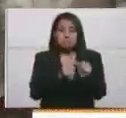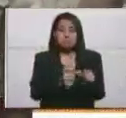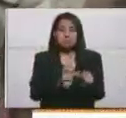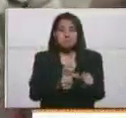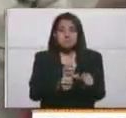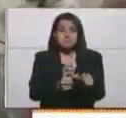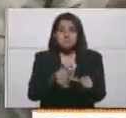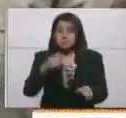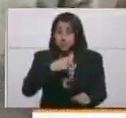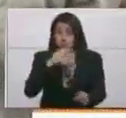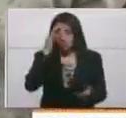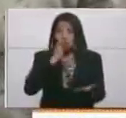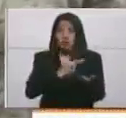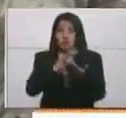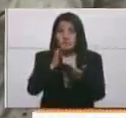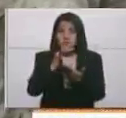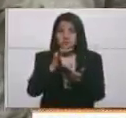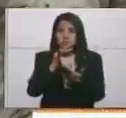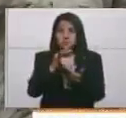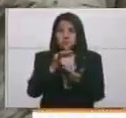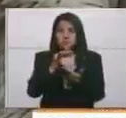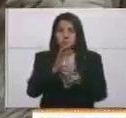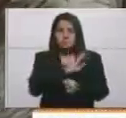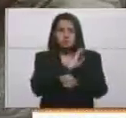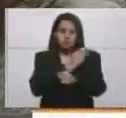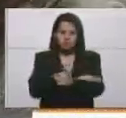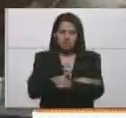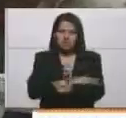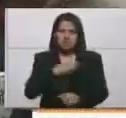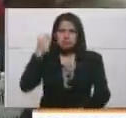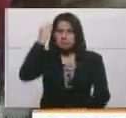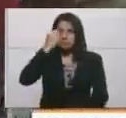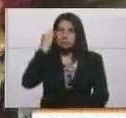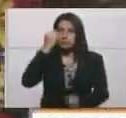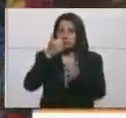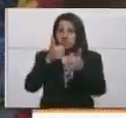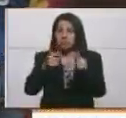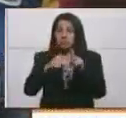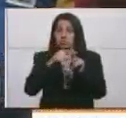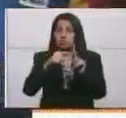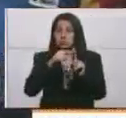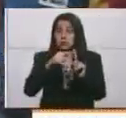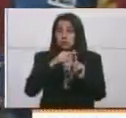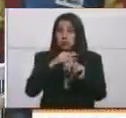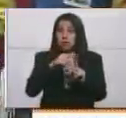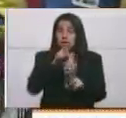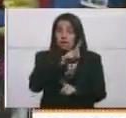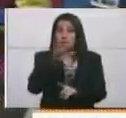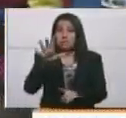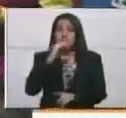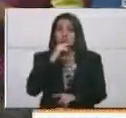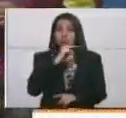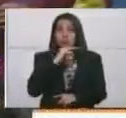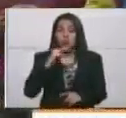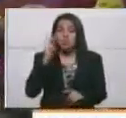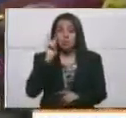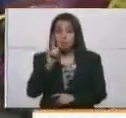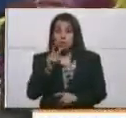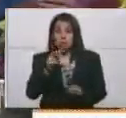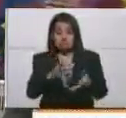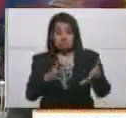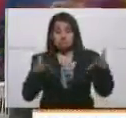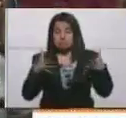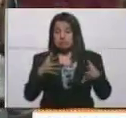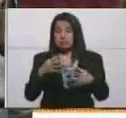tengo una gran fe, tengo una gran fuerza, un gran optimismo, y el 15 de octubre veo una victoria grandiosa,